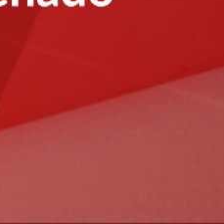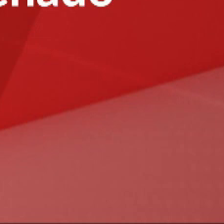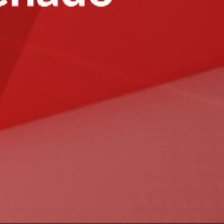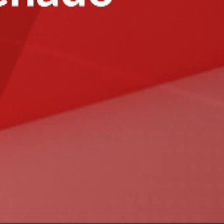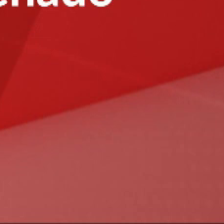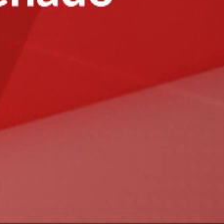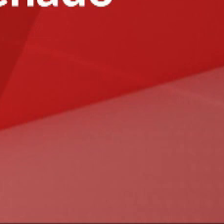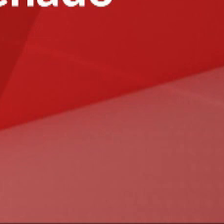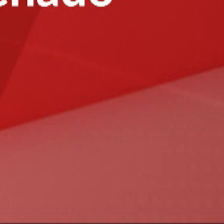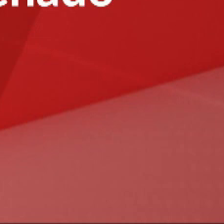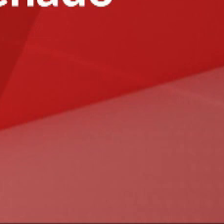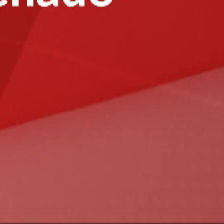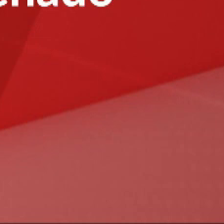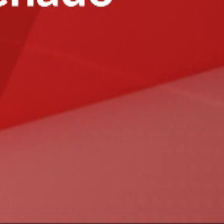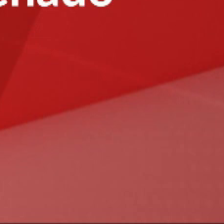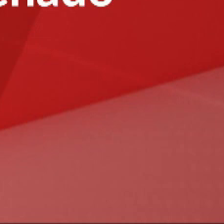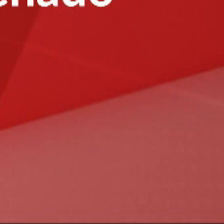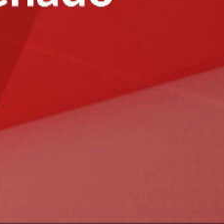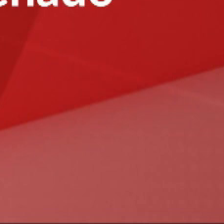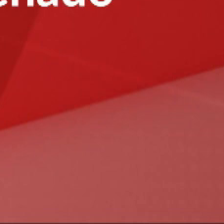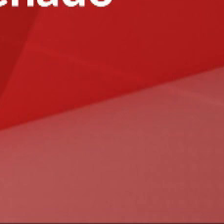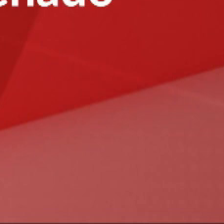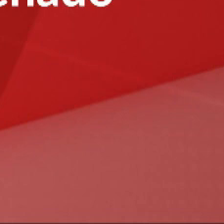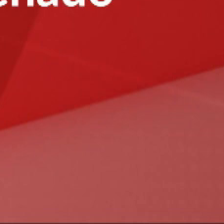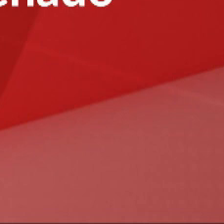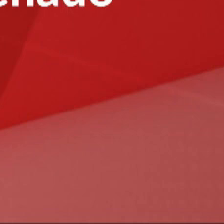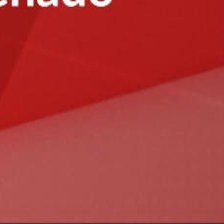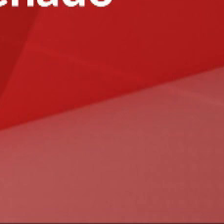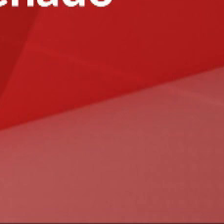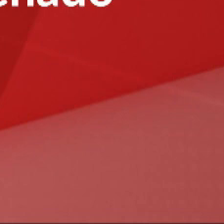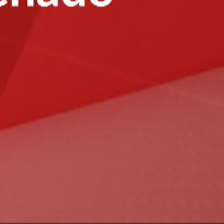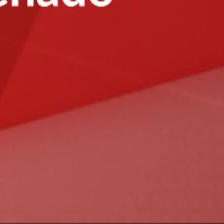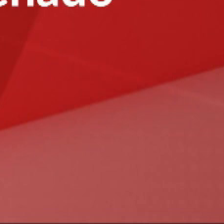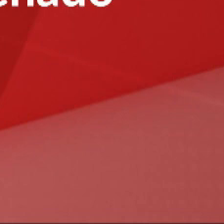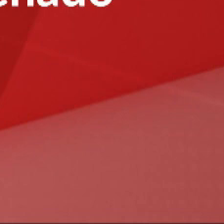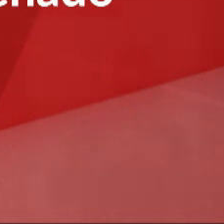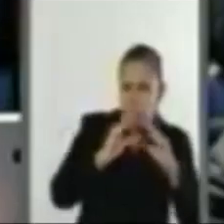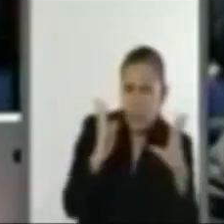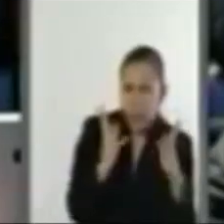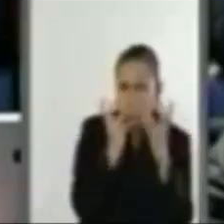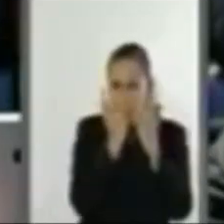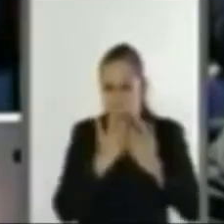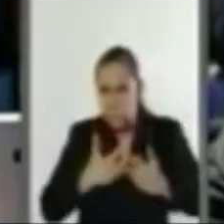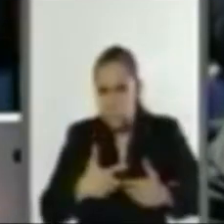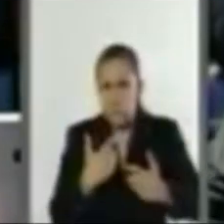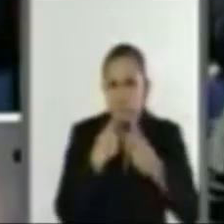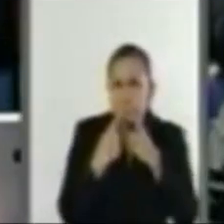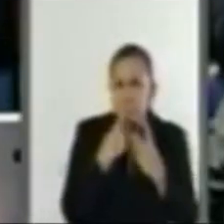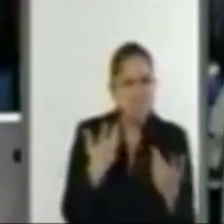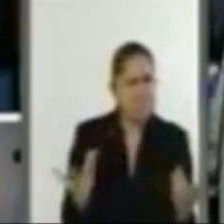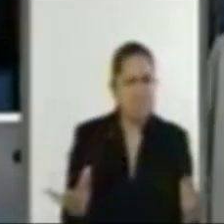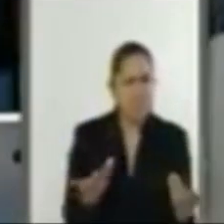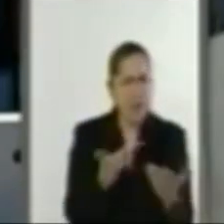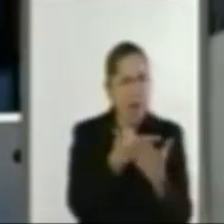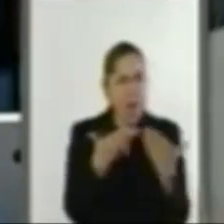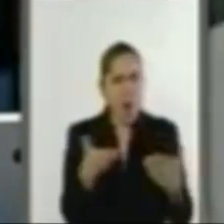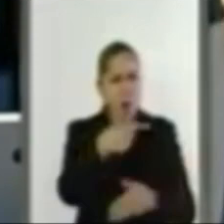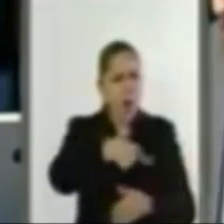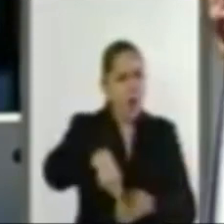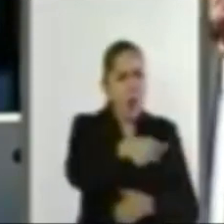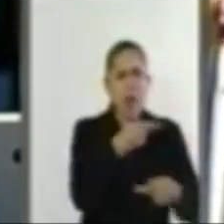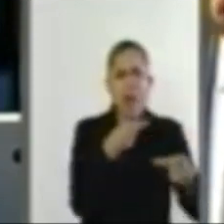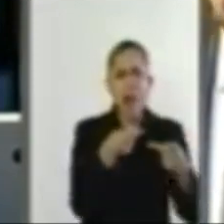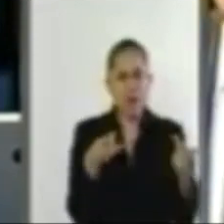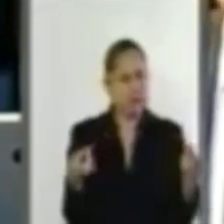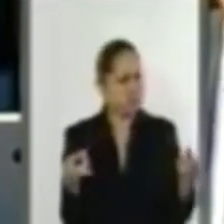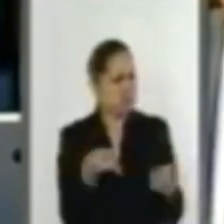que también el gobierno manda sobre la bancada de Morena en el Senado, pues es increíble, no es creíble. Y